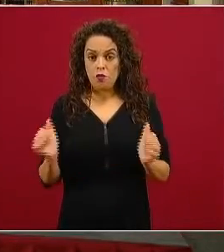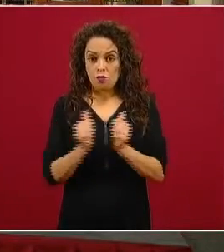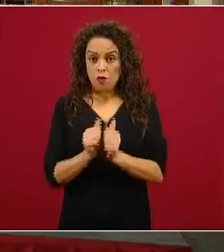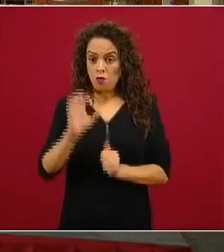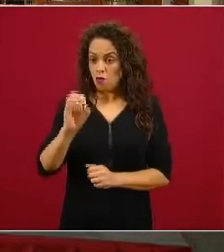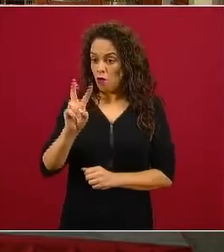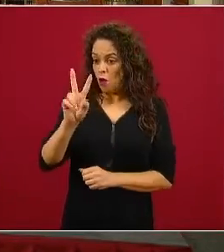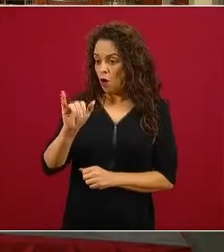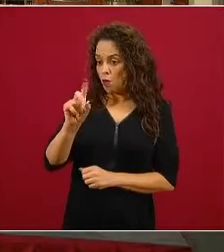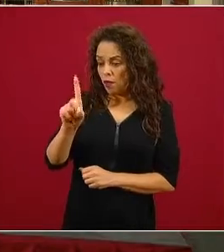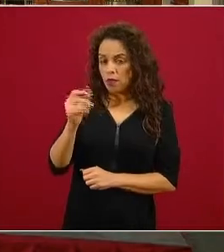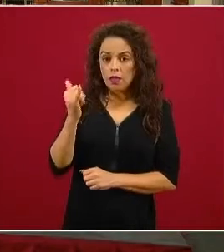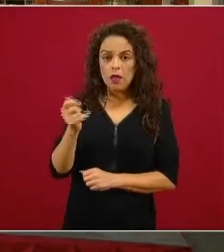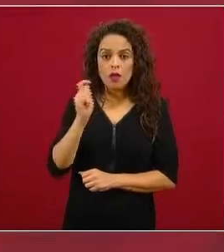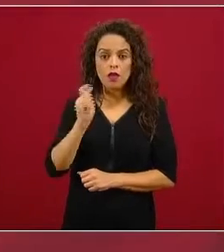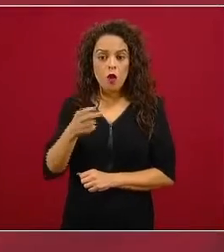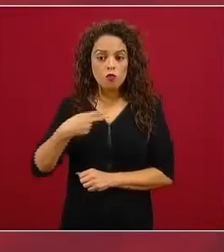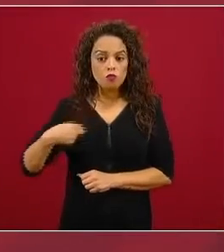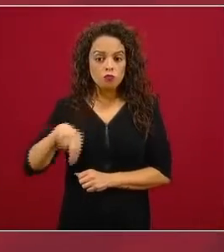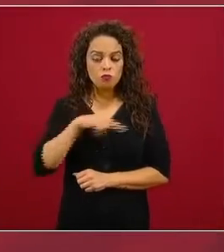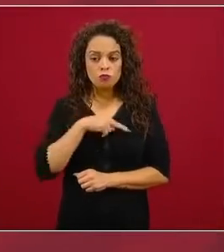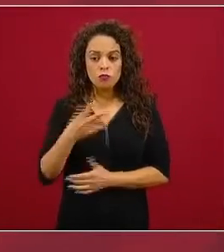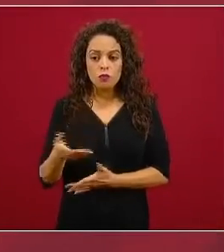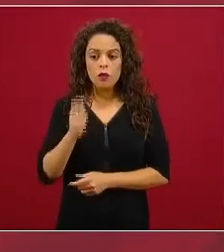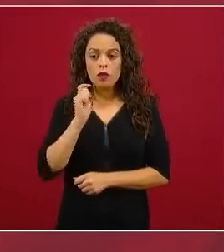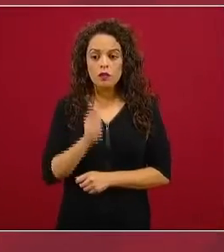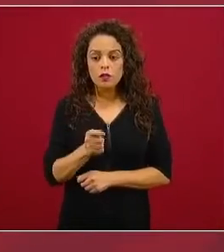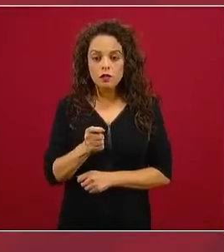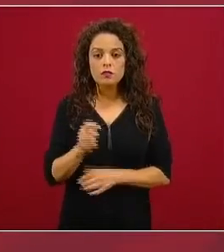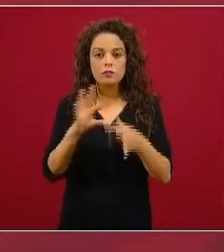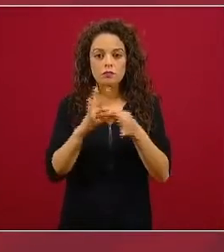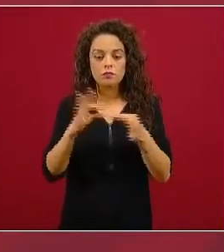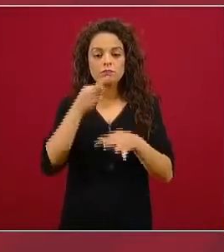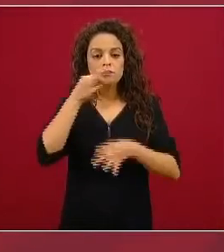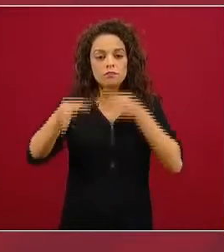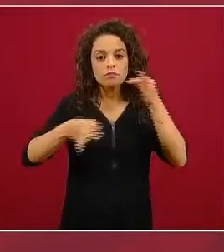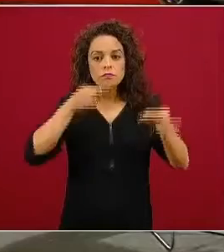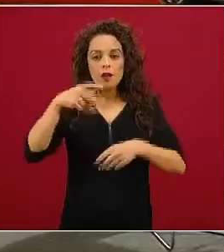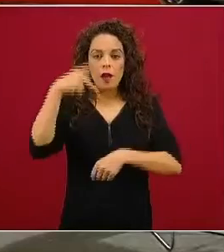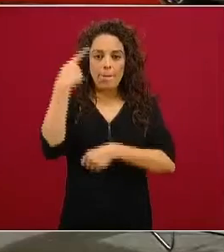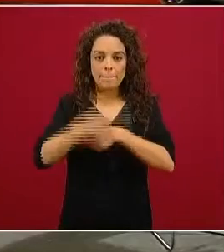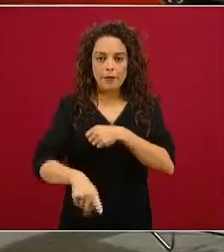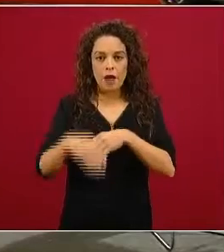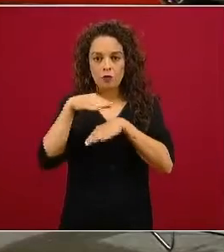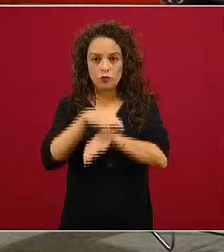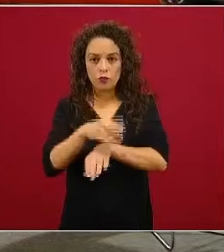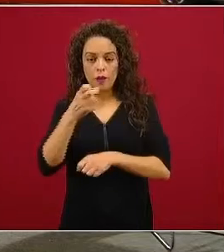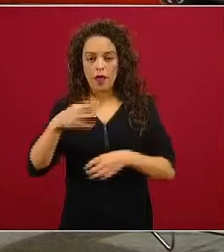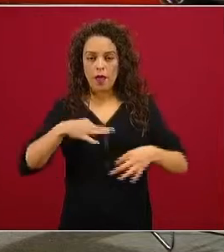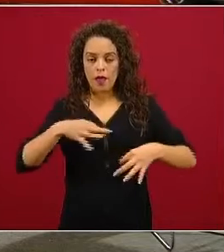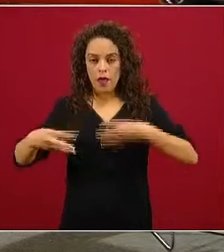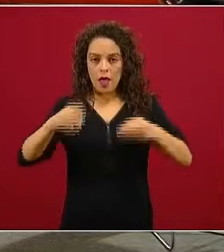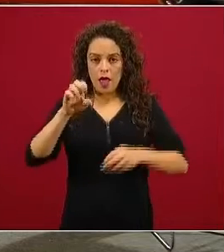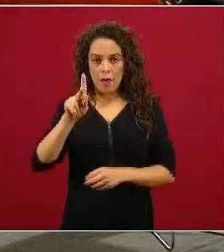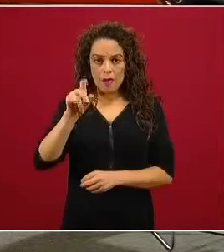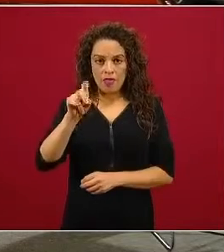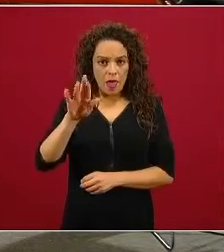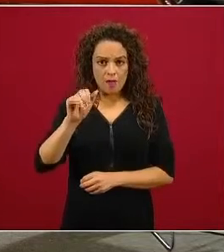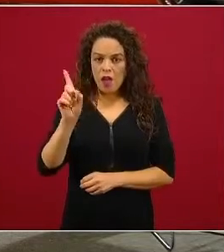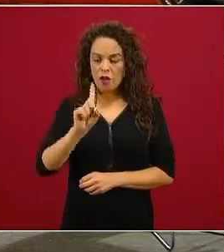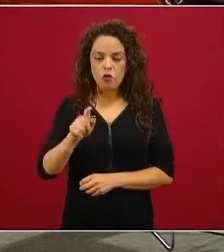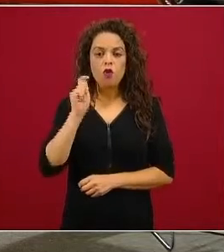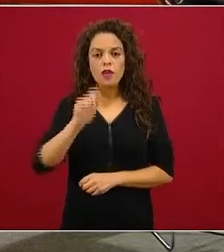sobre COVID-19, la epidemia causada por el coronavirus SARS-CoV-2. Hoy vamos a tener dos componentes: el informe técnico que